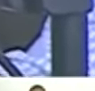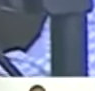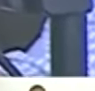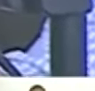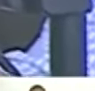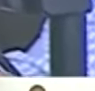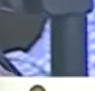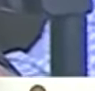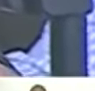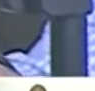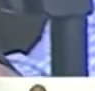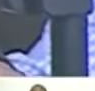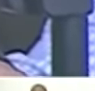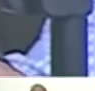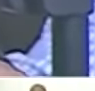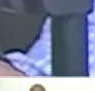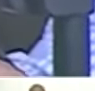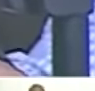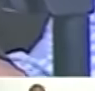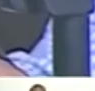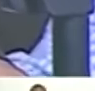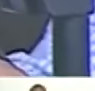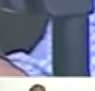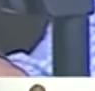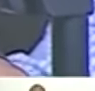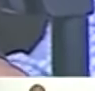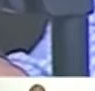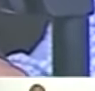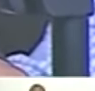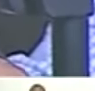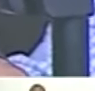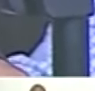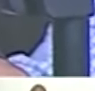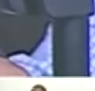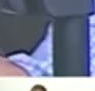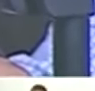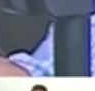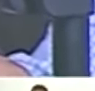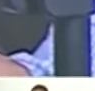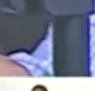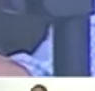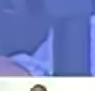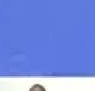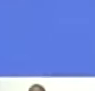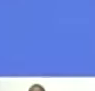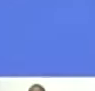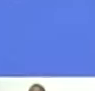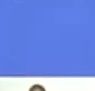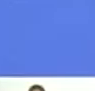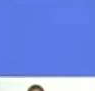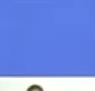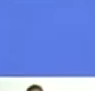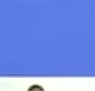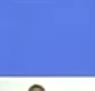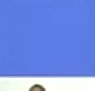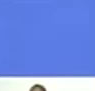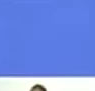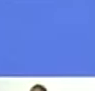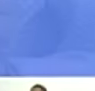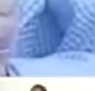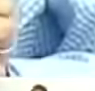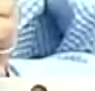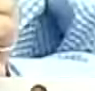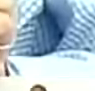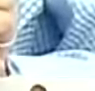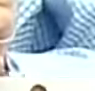las patrias de las 7-3, de las grandes transformaciones que Venezuela necesita y que vamos a hacer y